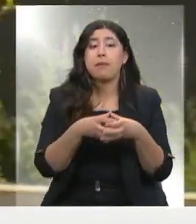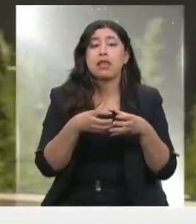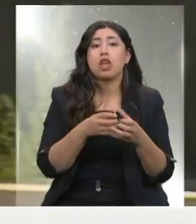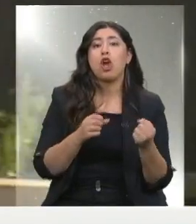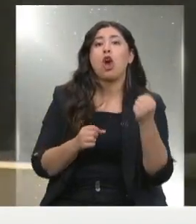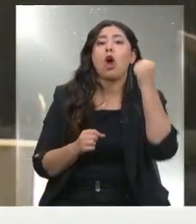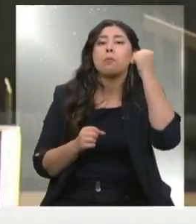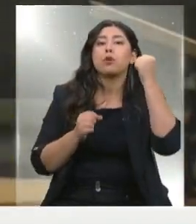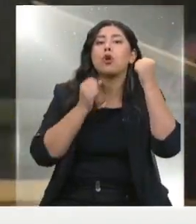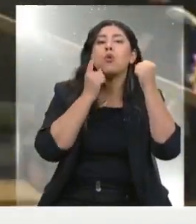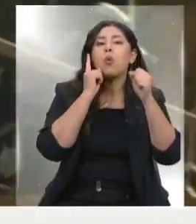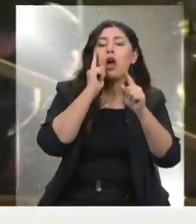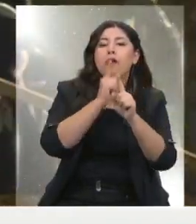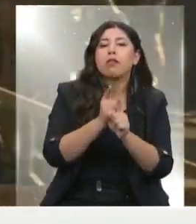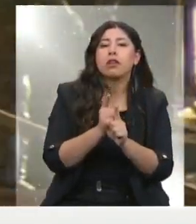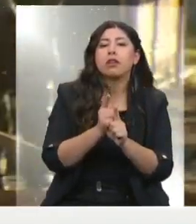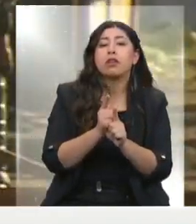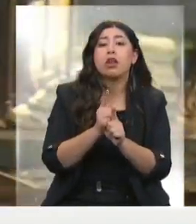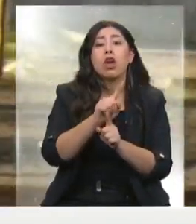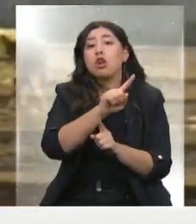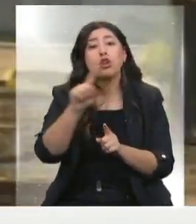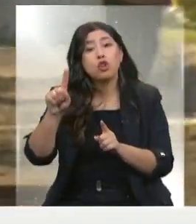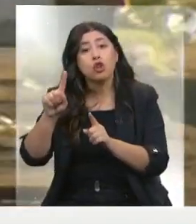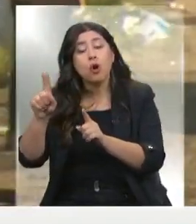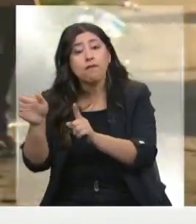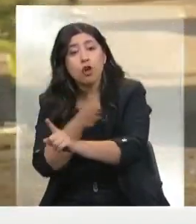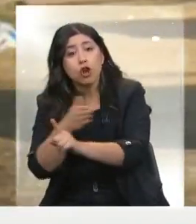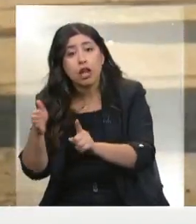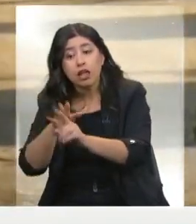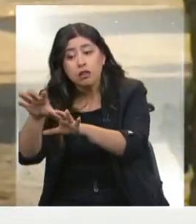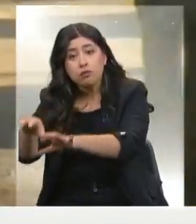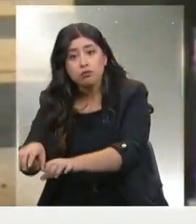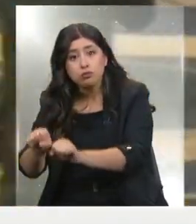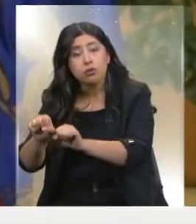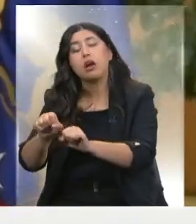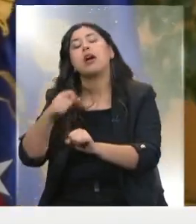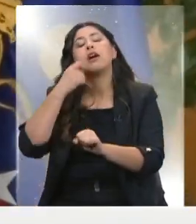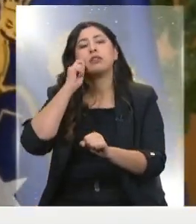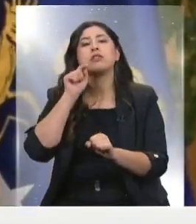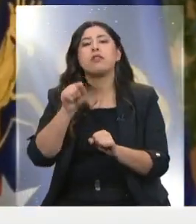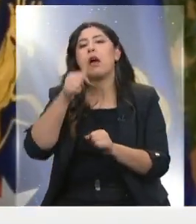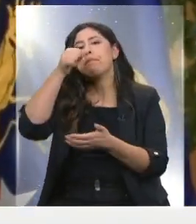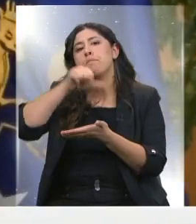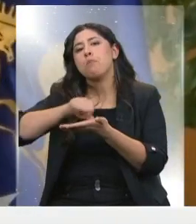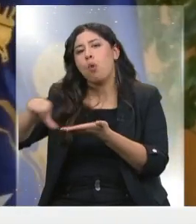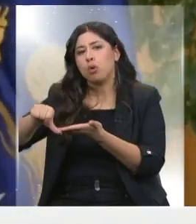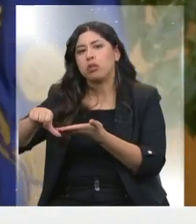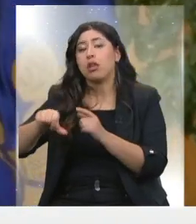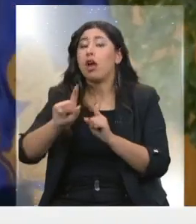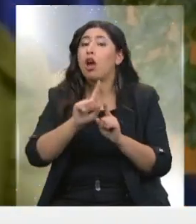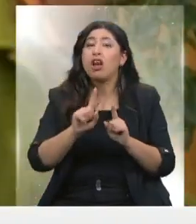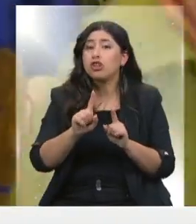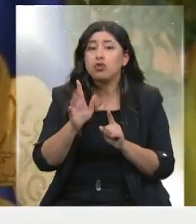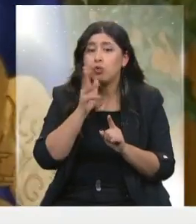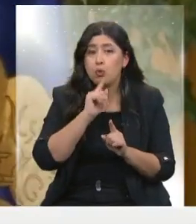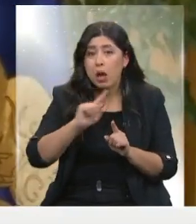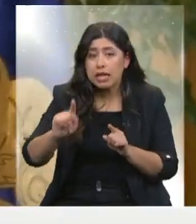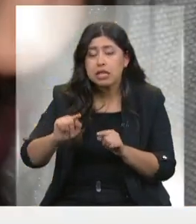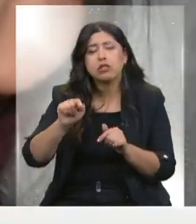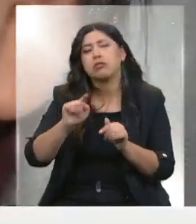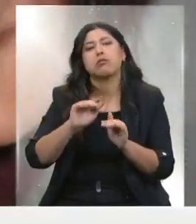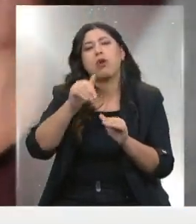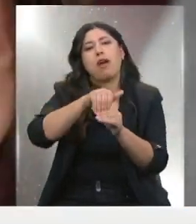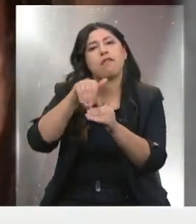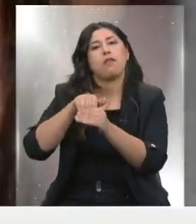Comunista busca que en caso de usurpaciones no violentas, la sanción sea con una multa. De lo contrario, no estarían dispuestos a darle